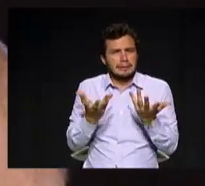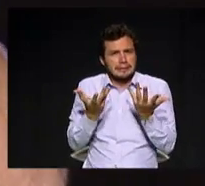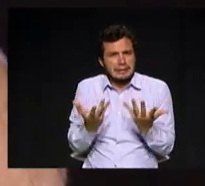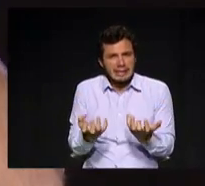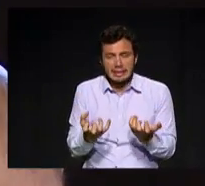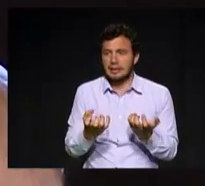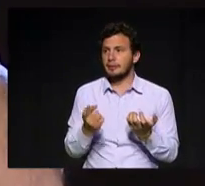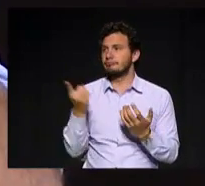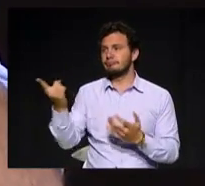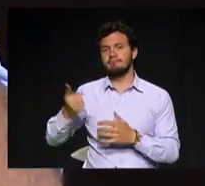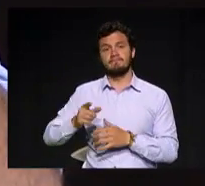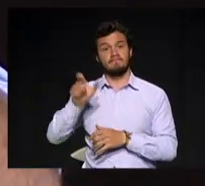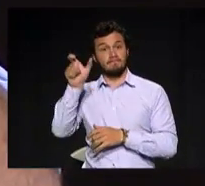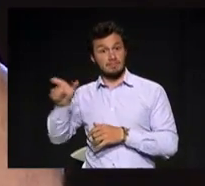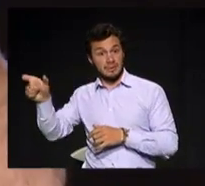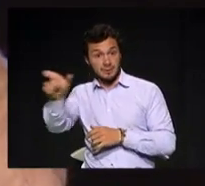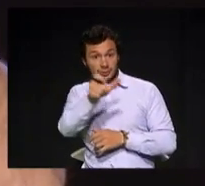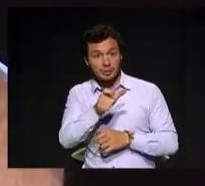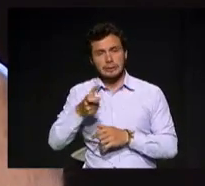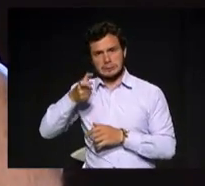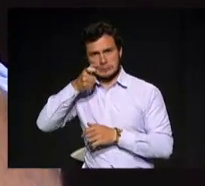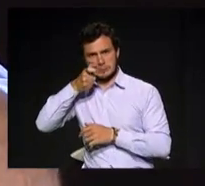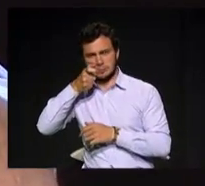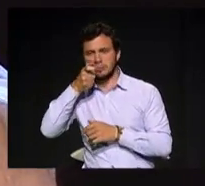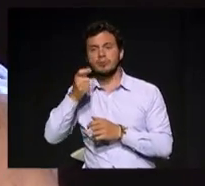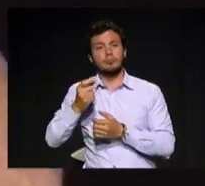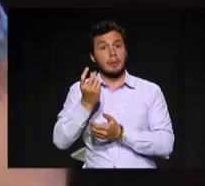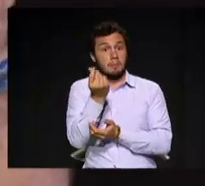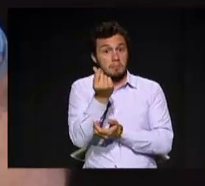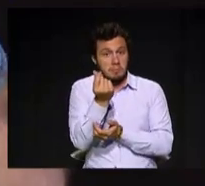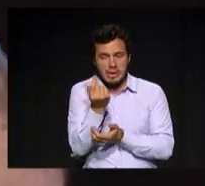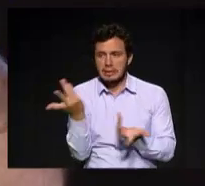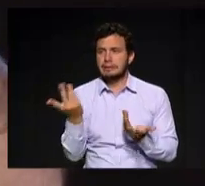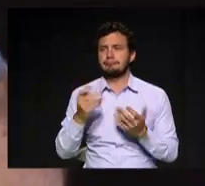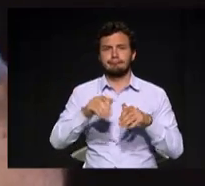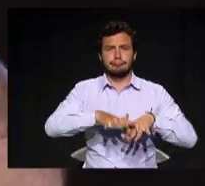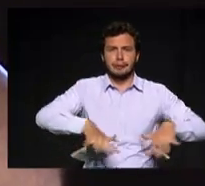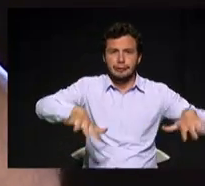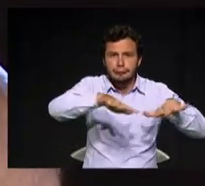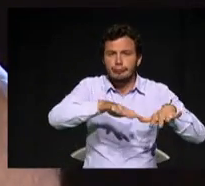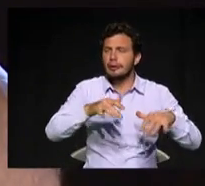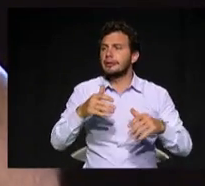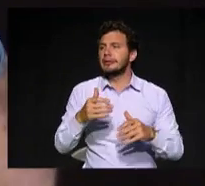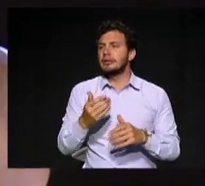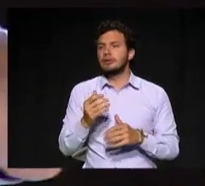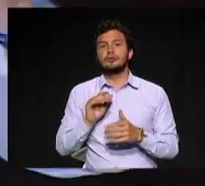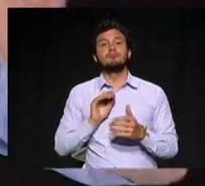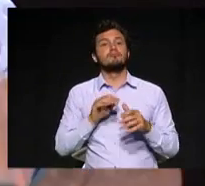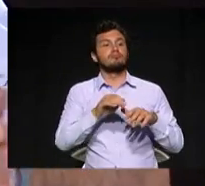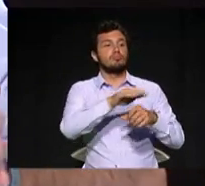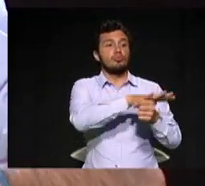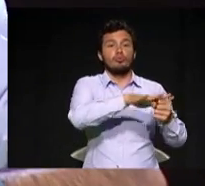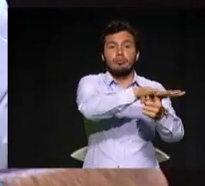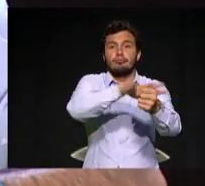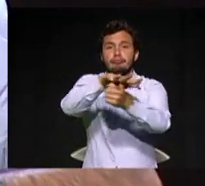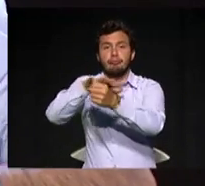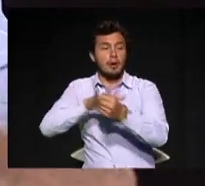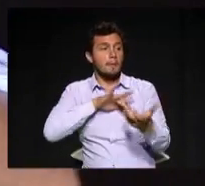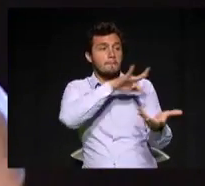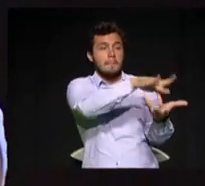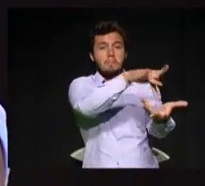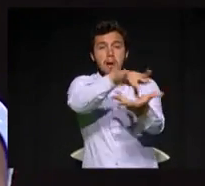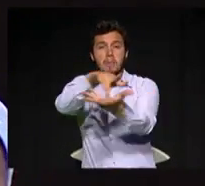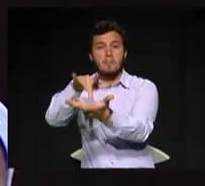inspectores de control territorial para ir a los barrios donde están estas barras de esas bandas asentadas donde tienen un control territorial